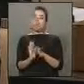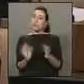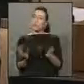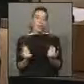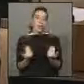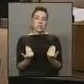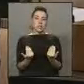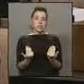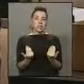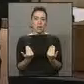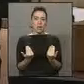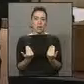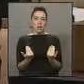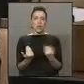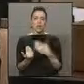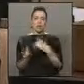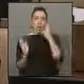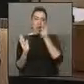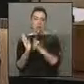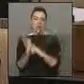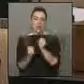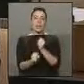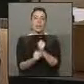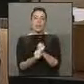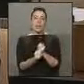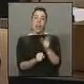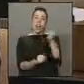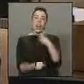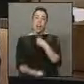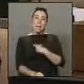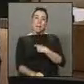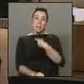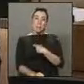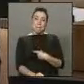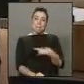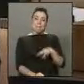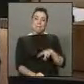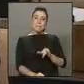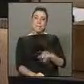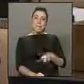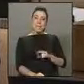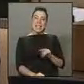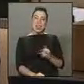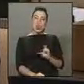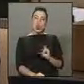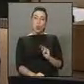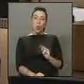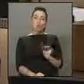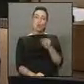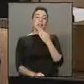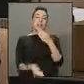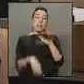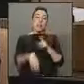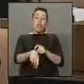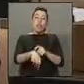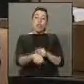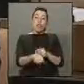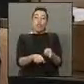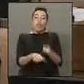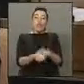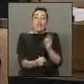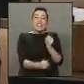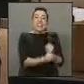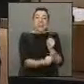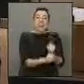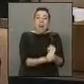necesaria, y que no es más que reconocer la labor pastoral de los presbíteros y ministros de culto, que son a la vez trabajadores dependientes regidos por el